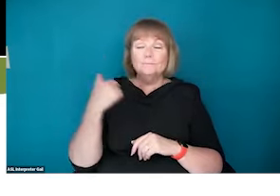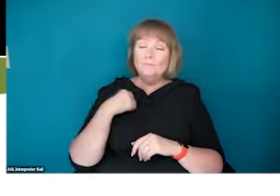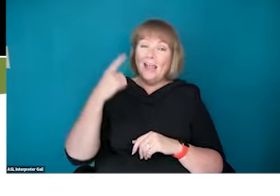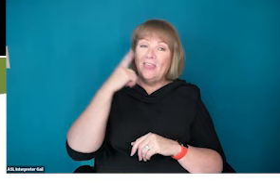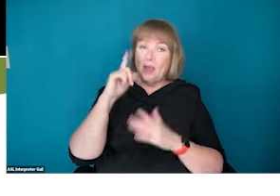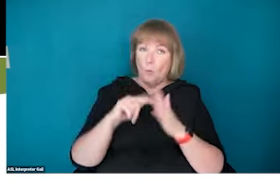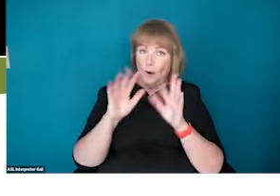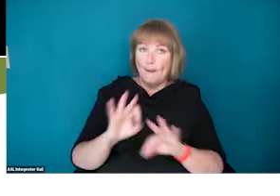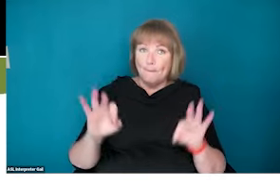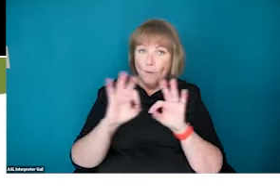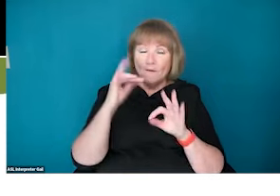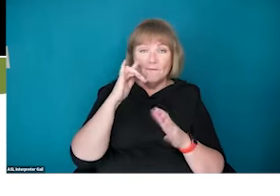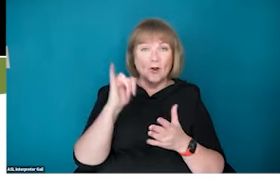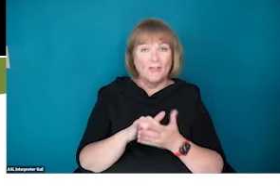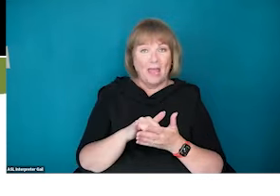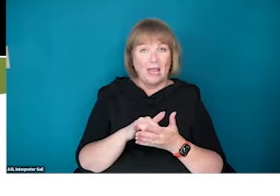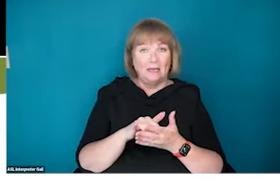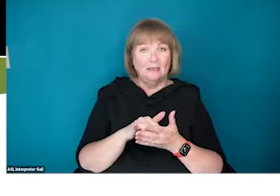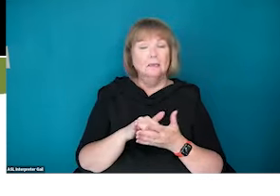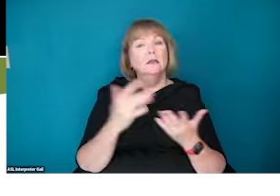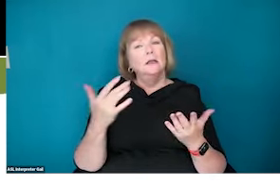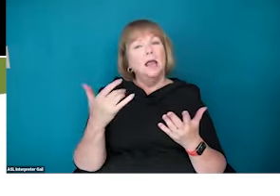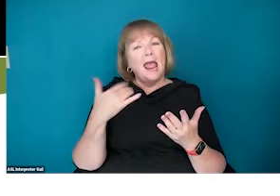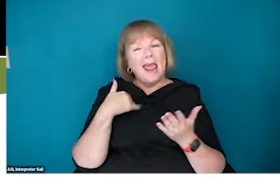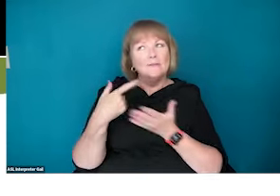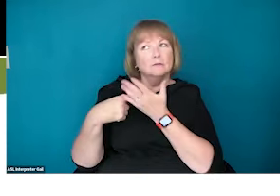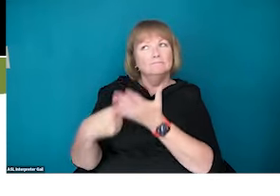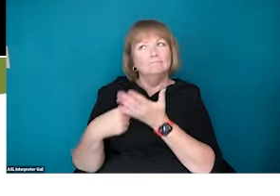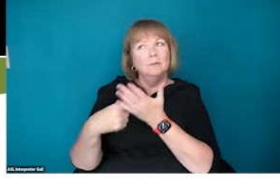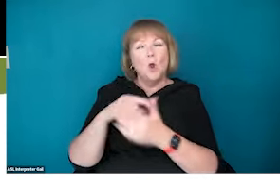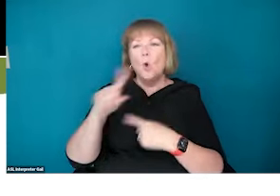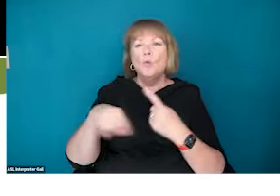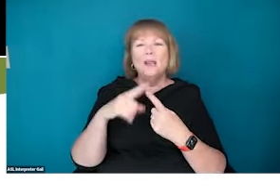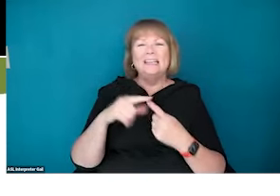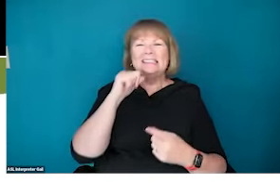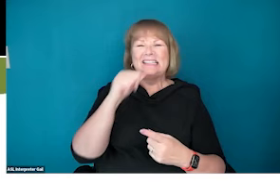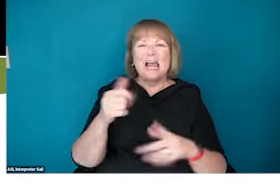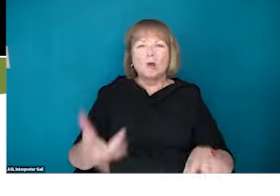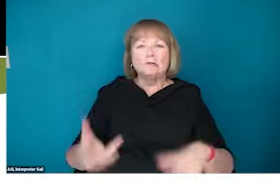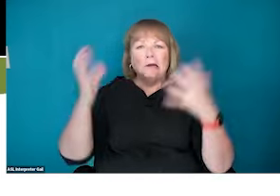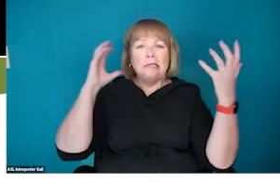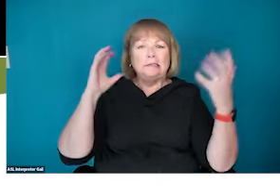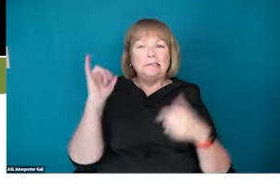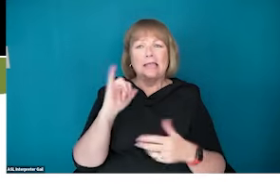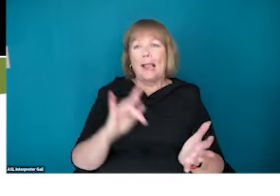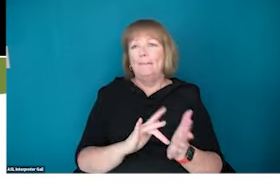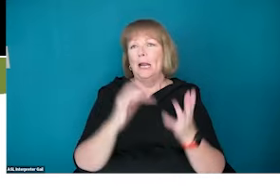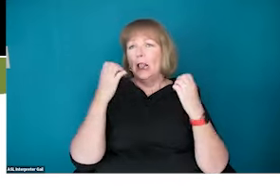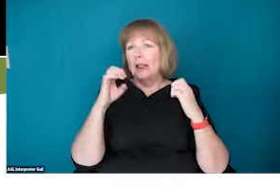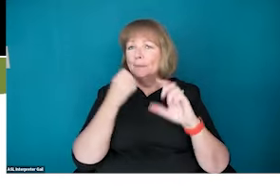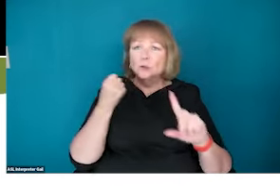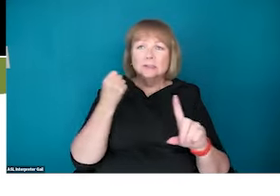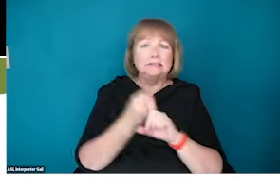están funcionando de la forma. Es no, no es, es para parar todos los